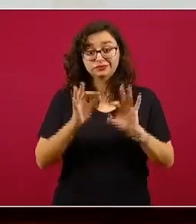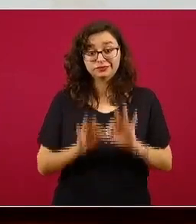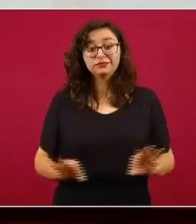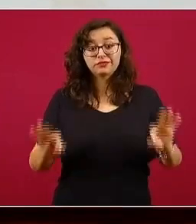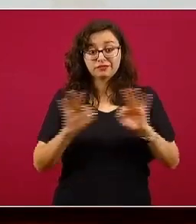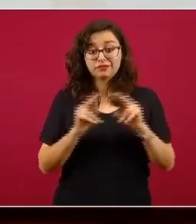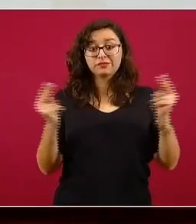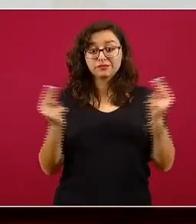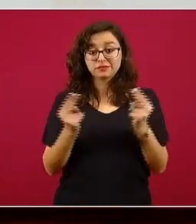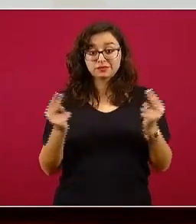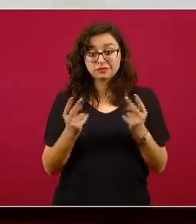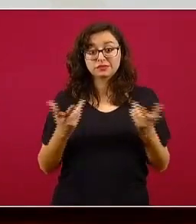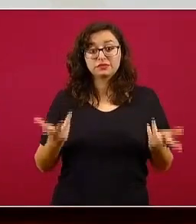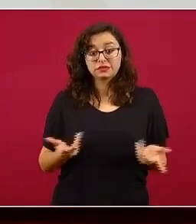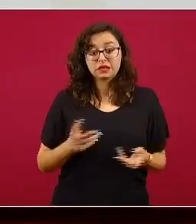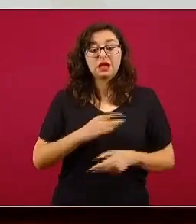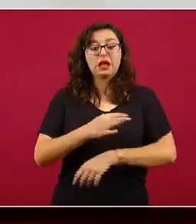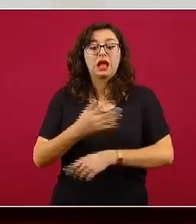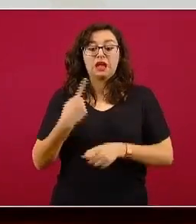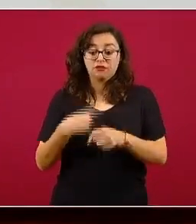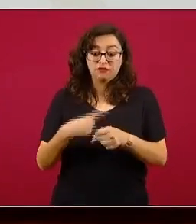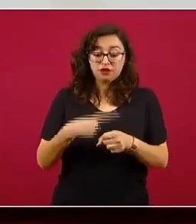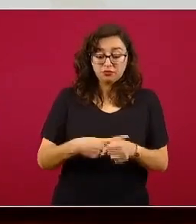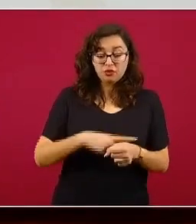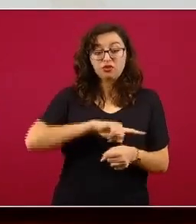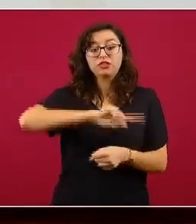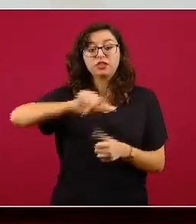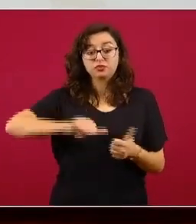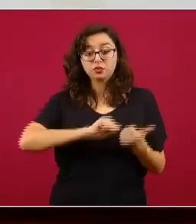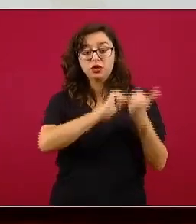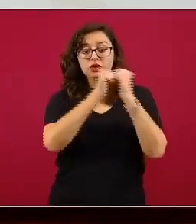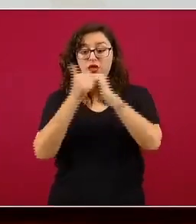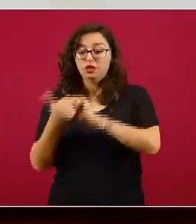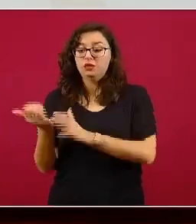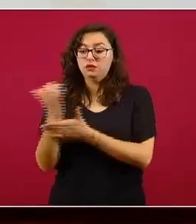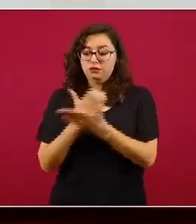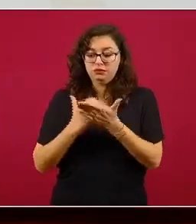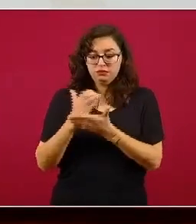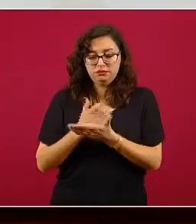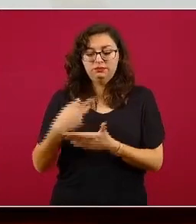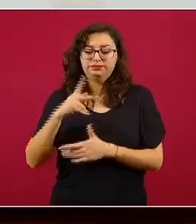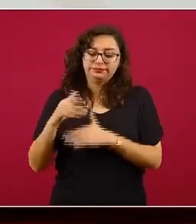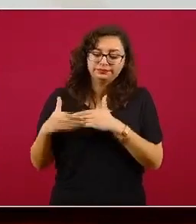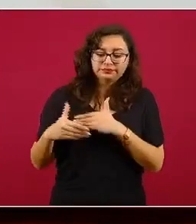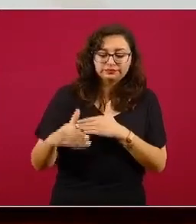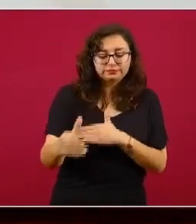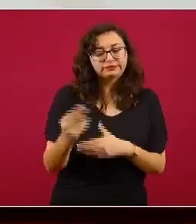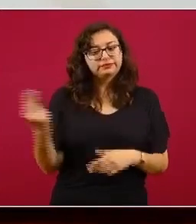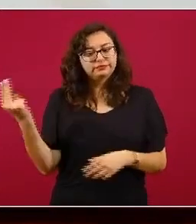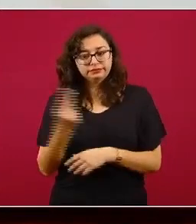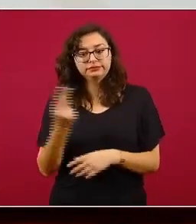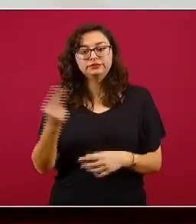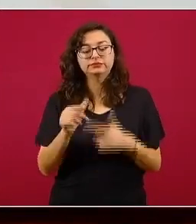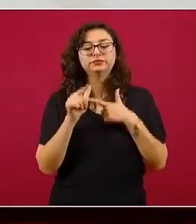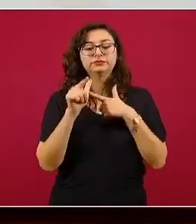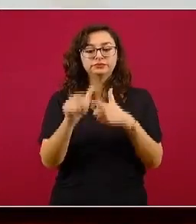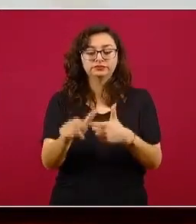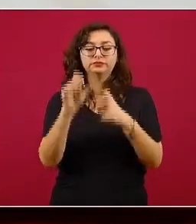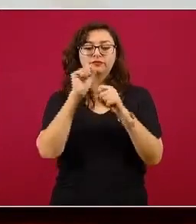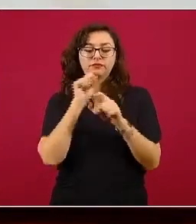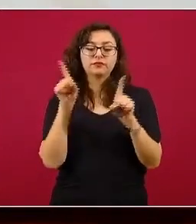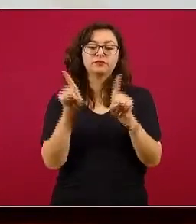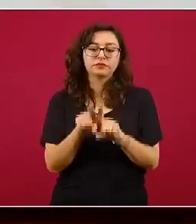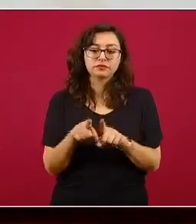necesarios, sobre todo para la recuperación del paciente que tuvo COVID-19 y el paciente que tiene